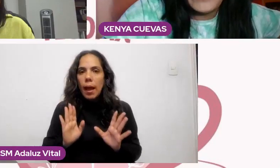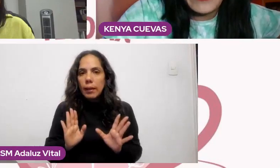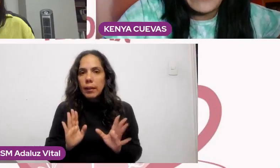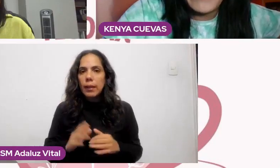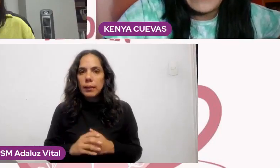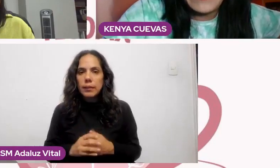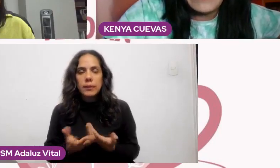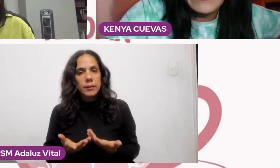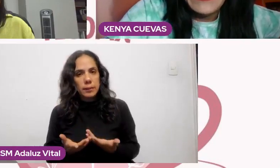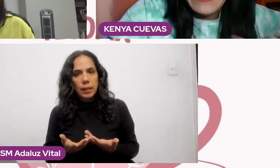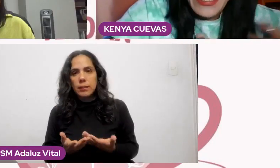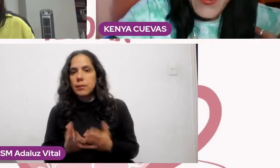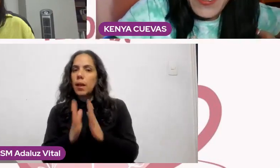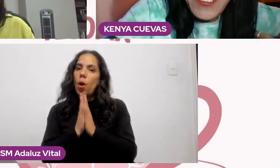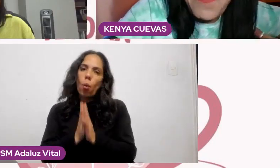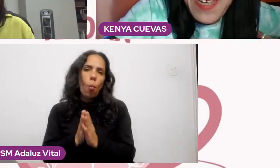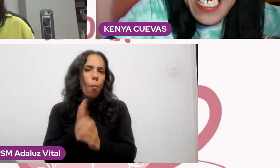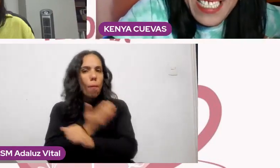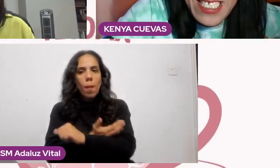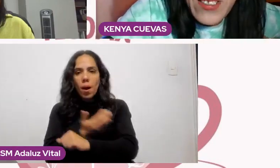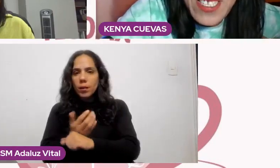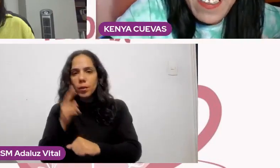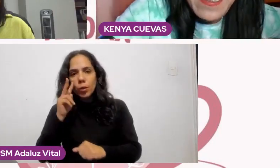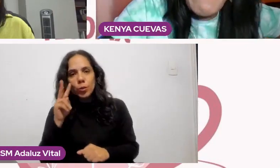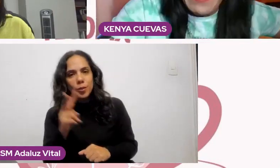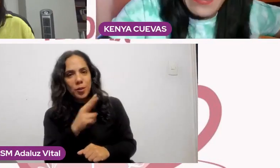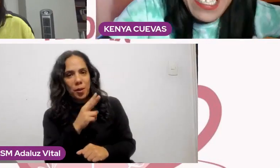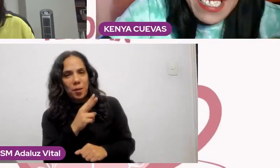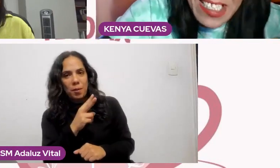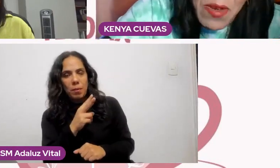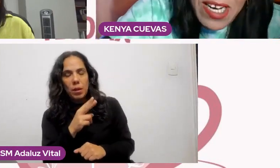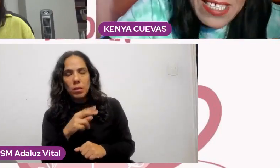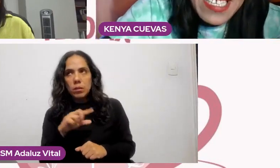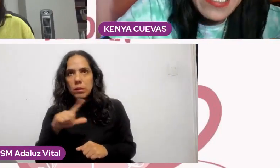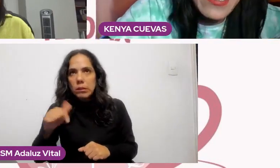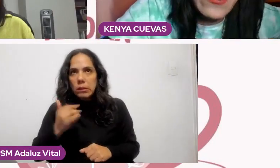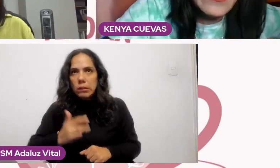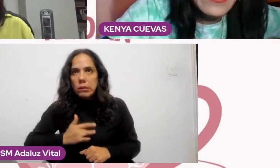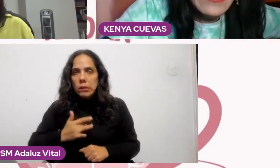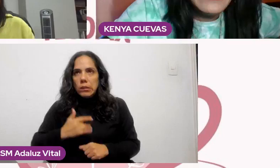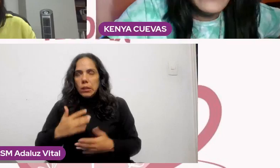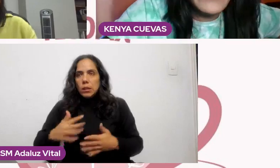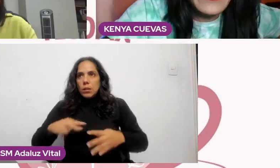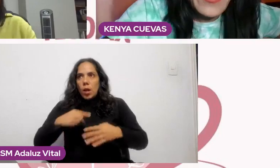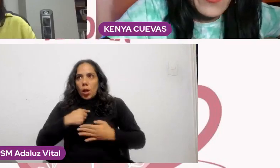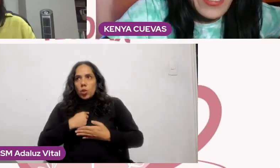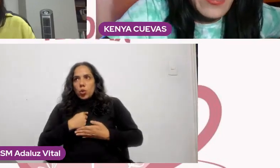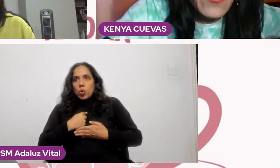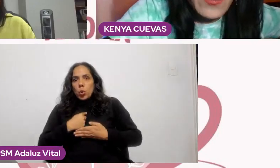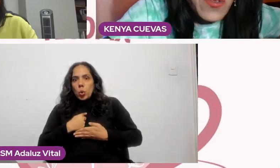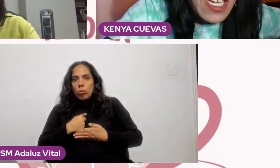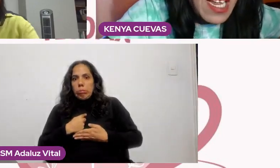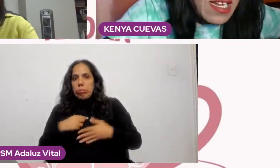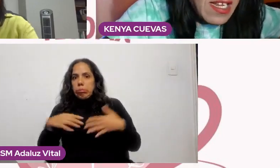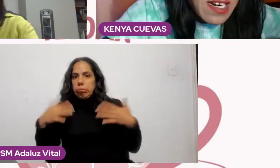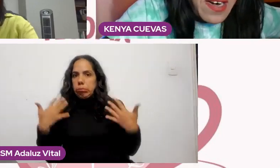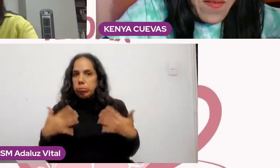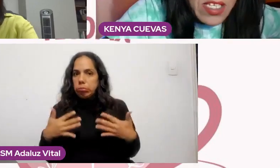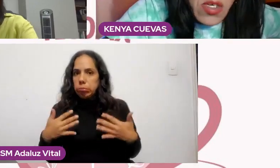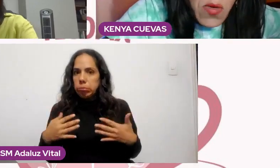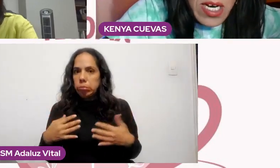uno muchas de las veces de decir, y yo he sido parte de esta sociedad y parte de estas violencias, ¿no? Entonces creo que no es